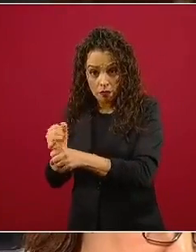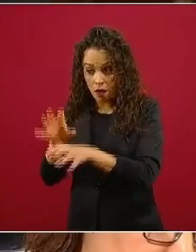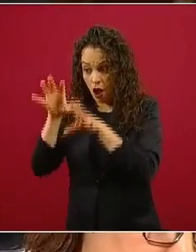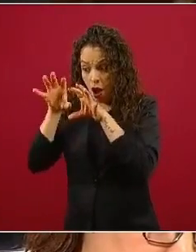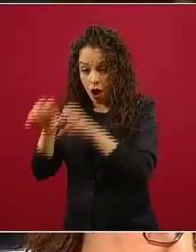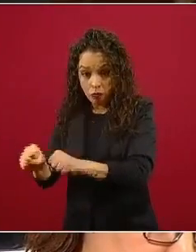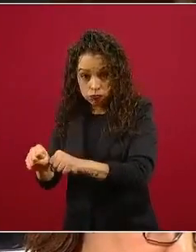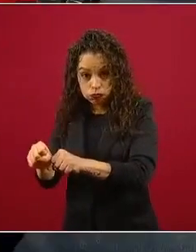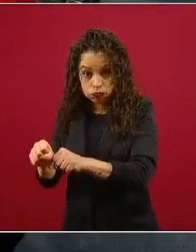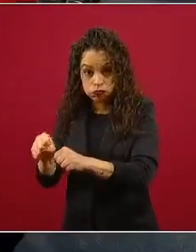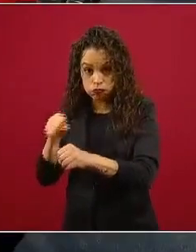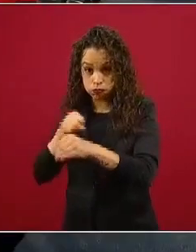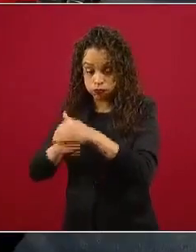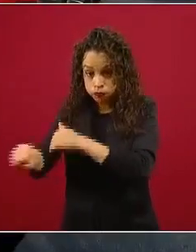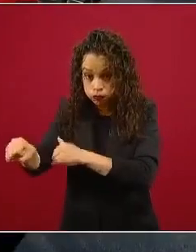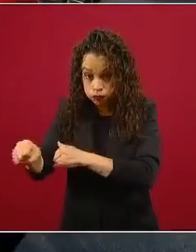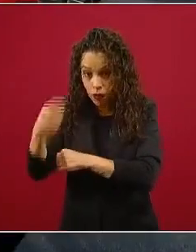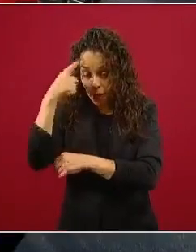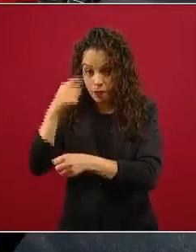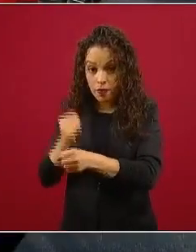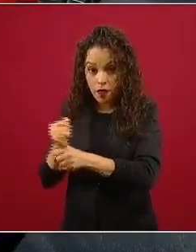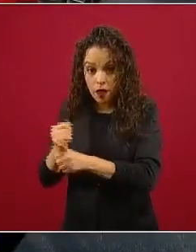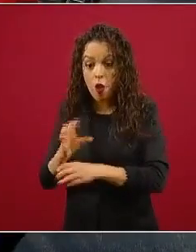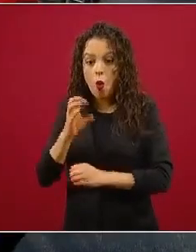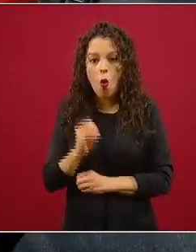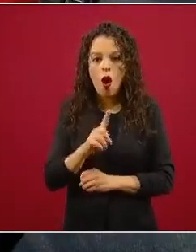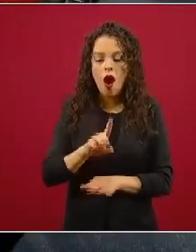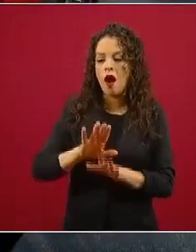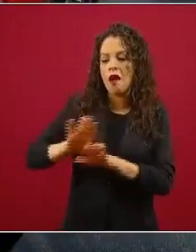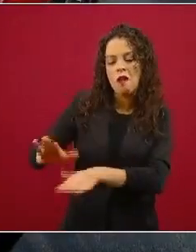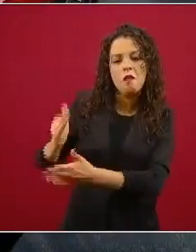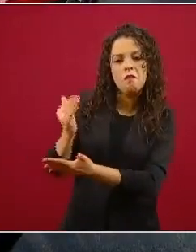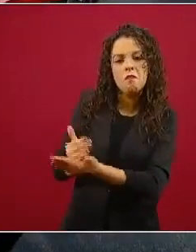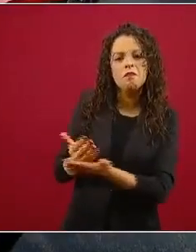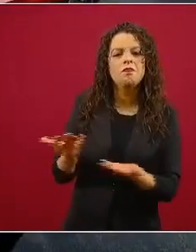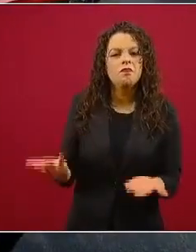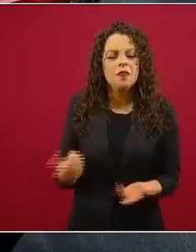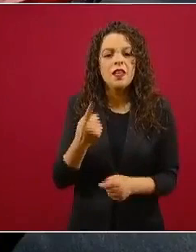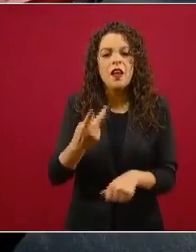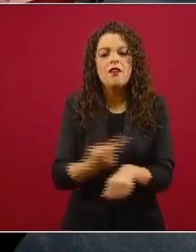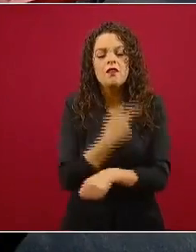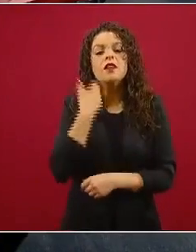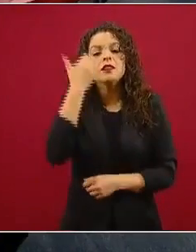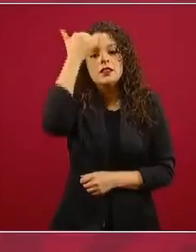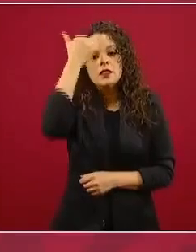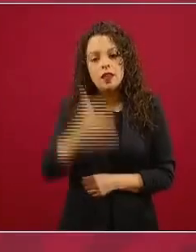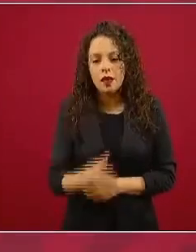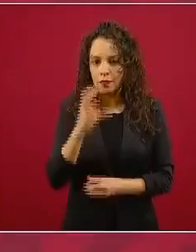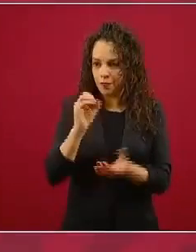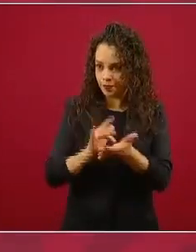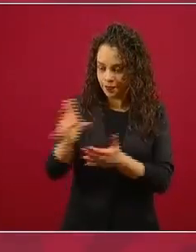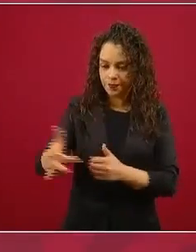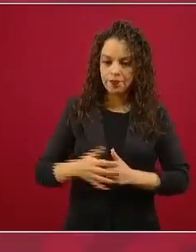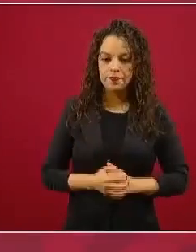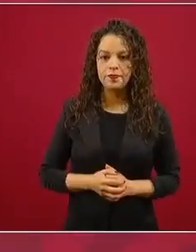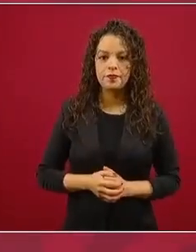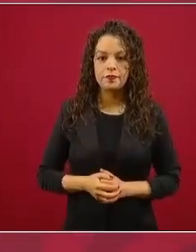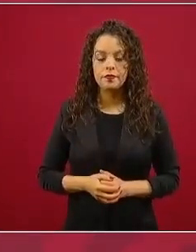final? Gracias, señor presidente. Gracias a todos. Bueno, yo creo que es oportuno aclarar que